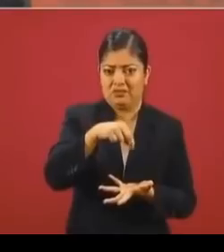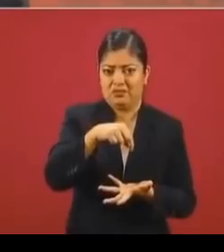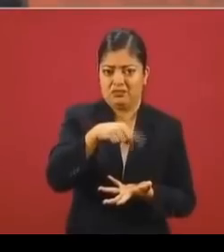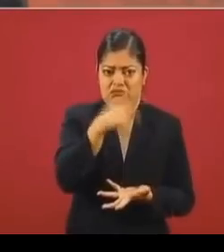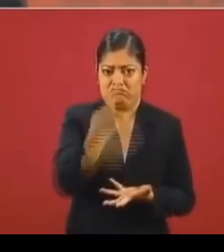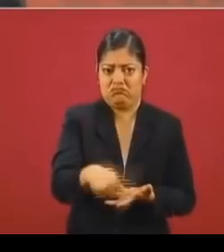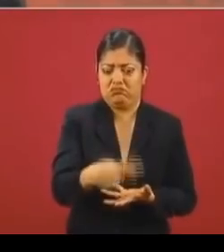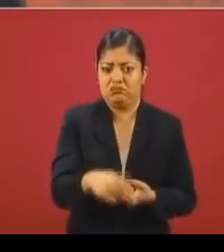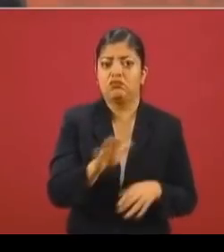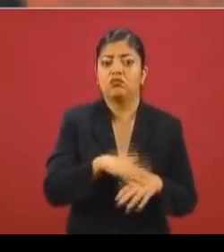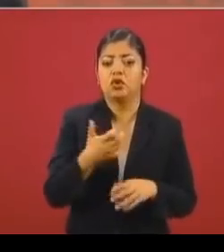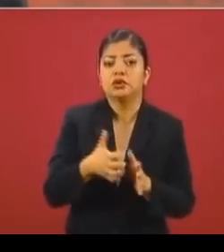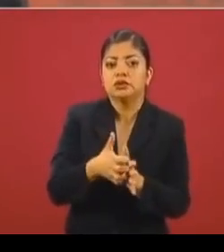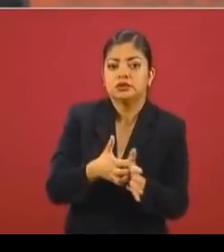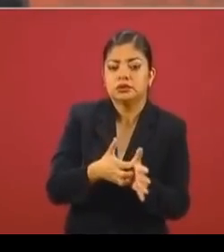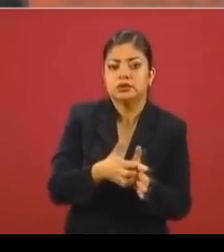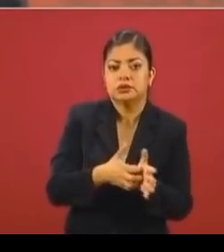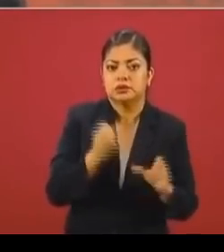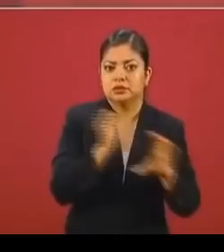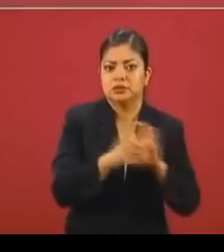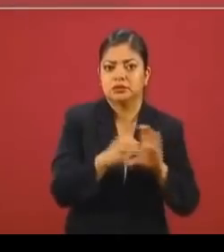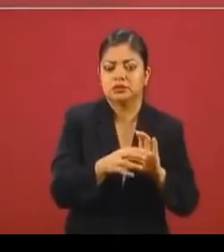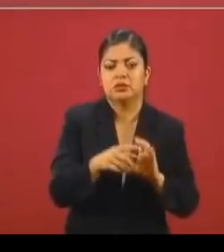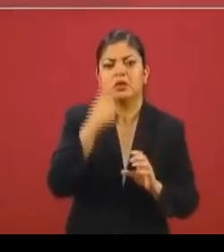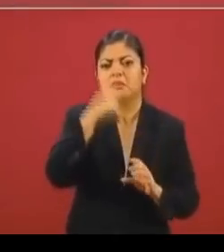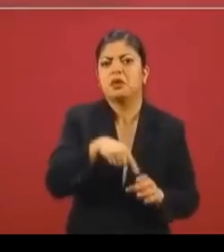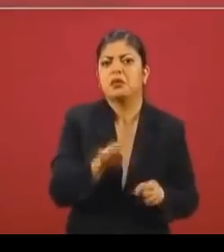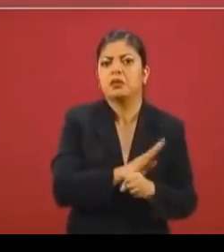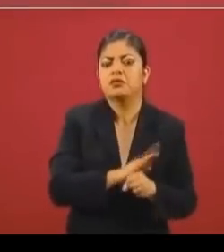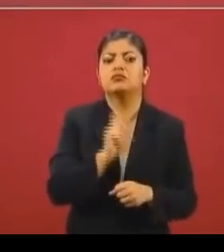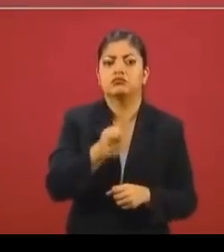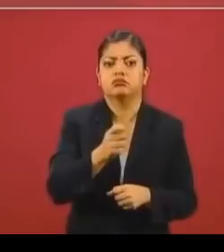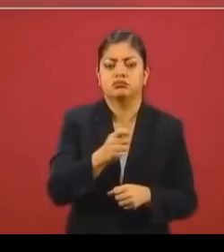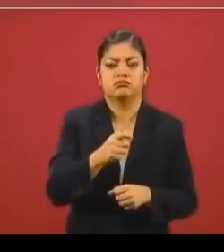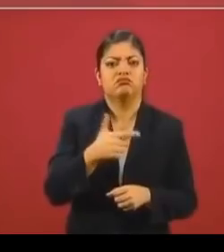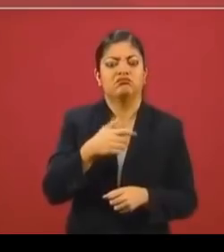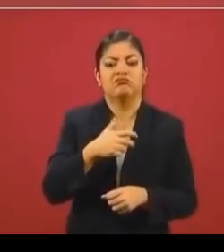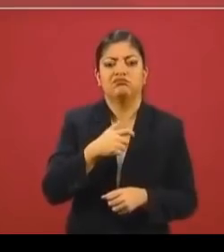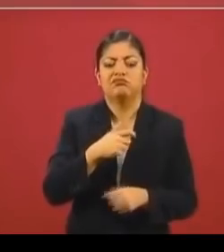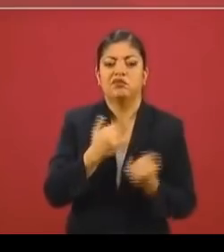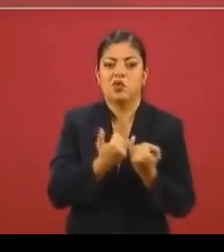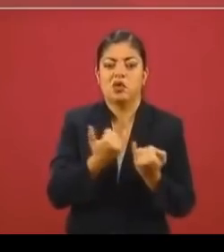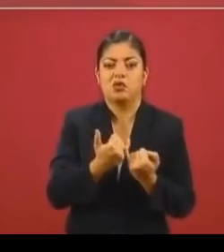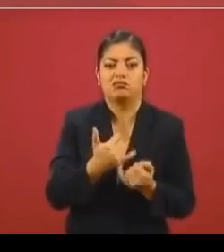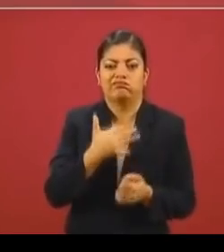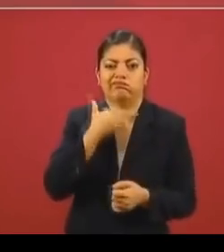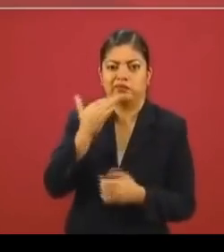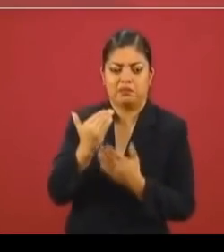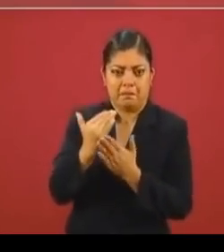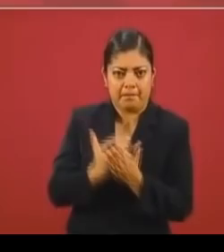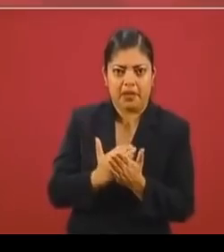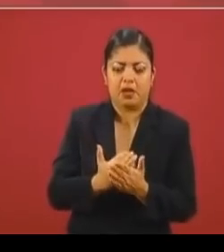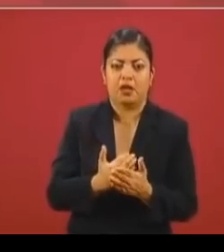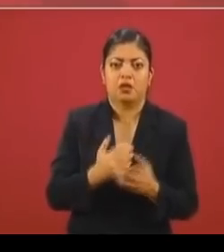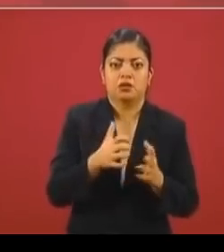de ahorros por no permitir la corrupción por el plan de austeridad. Y se